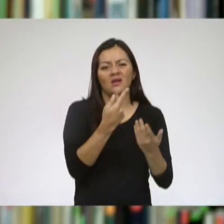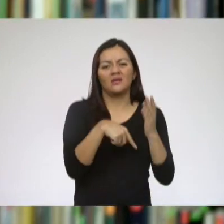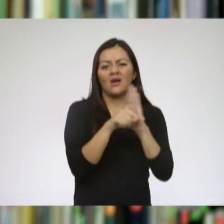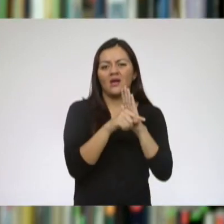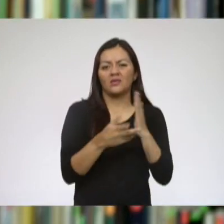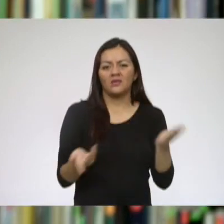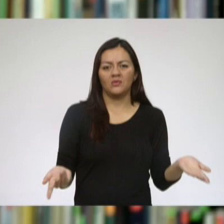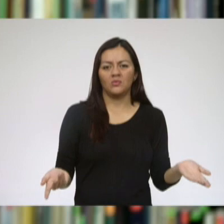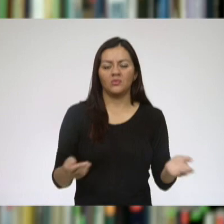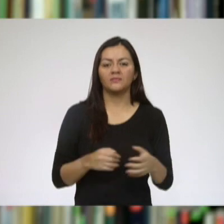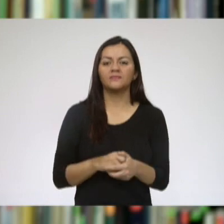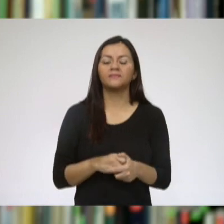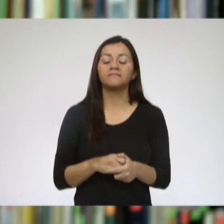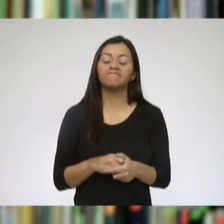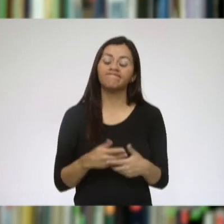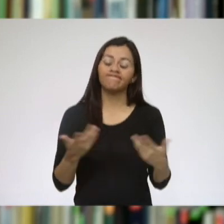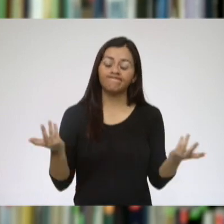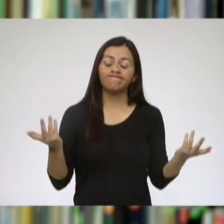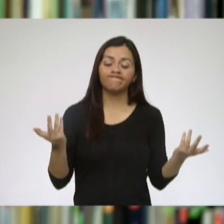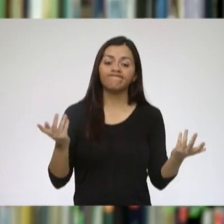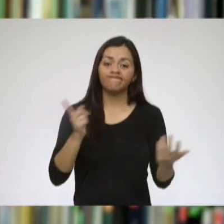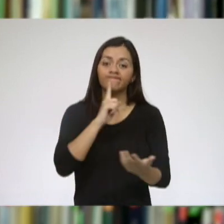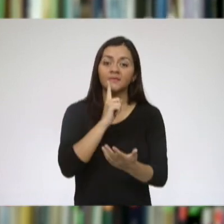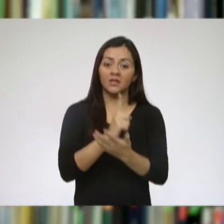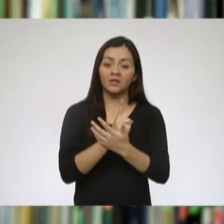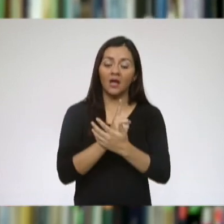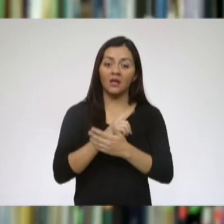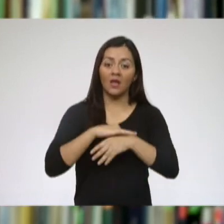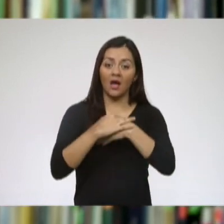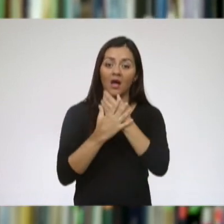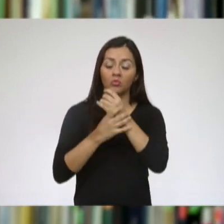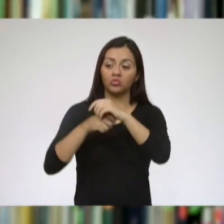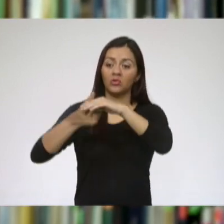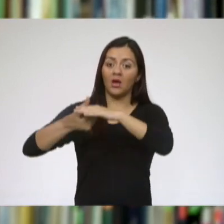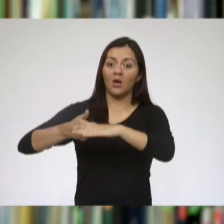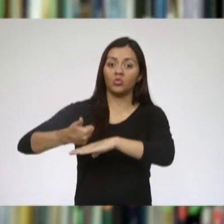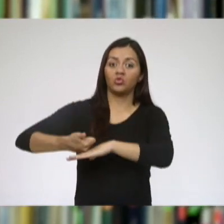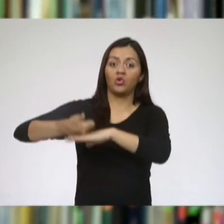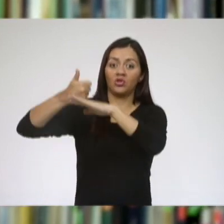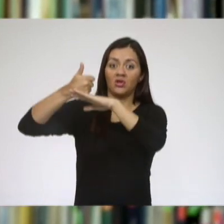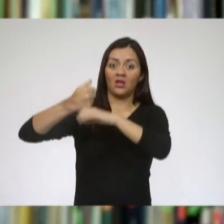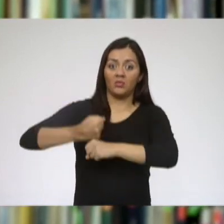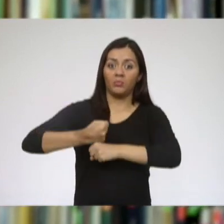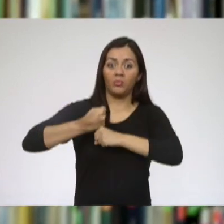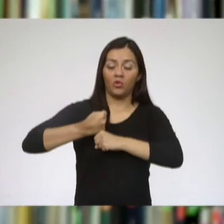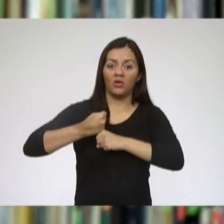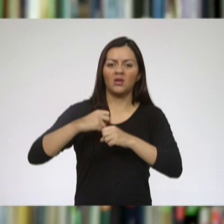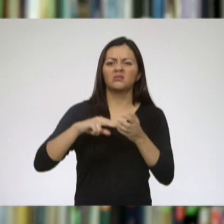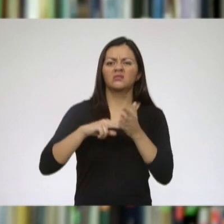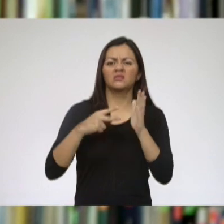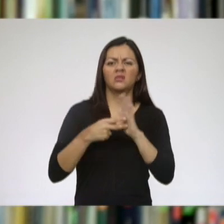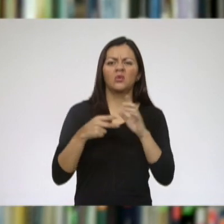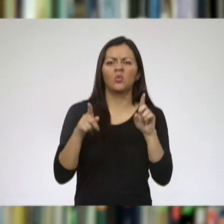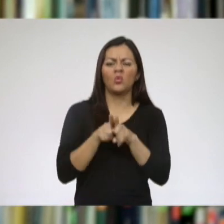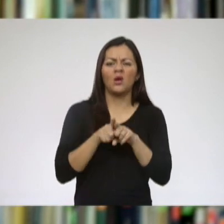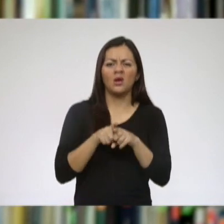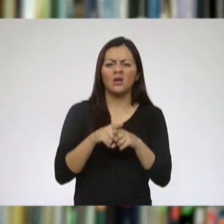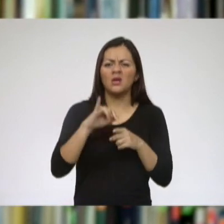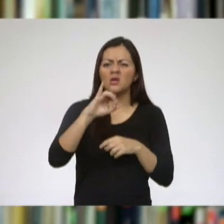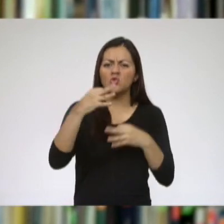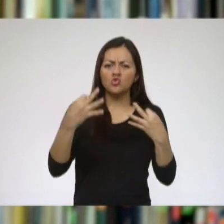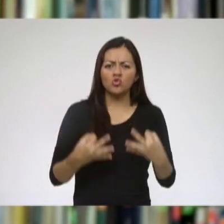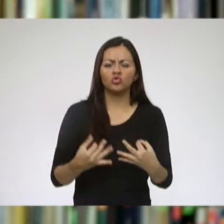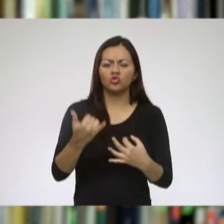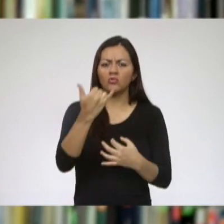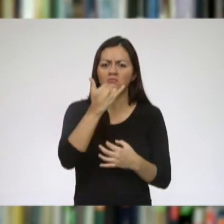abuso de poder generalmente es cuando este se da de manera arbitraria, cuando va justamente en contra de